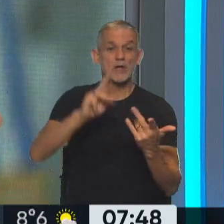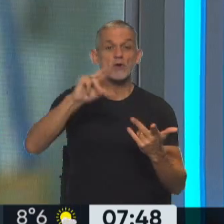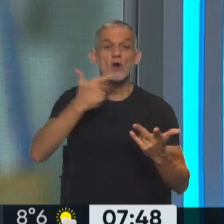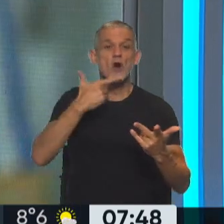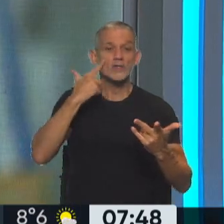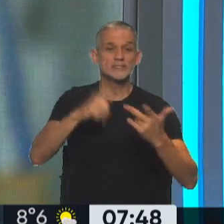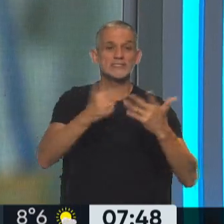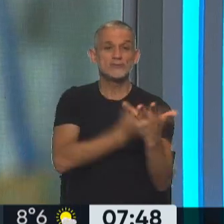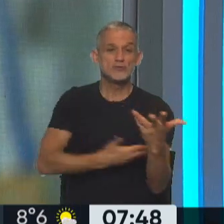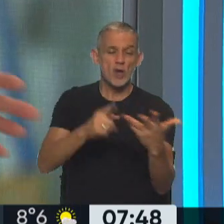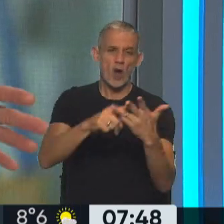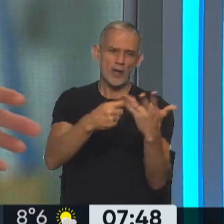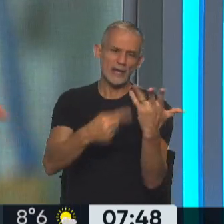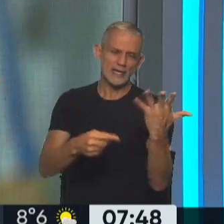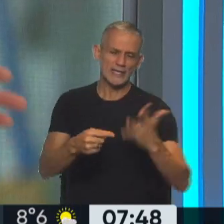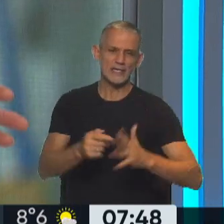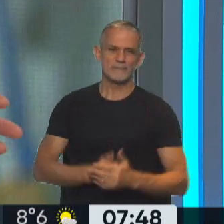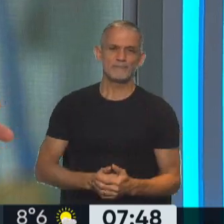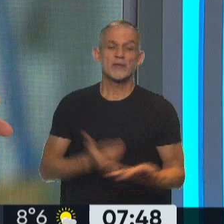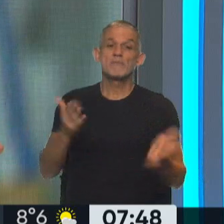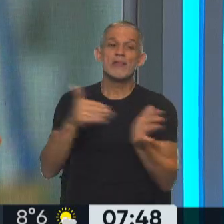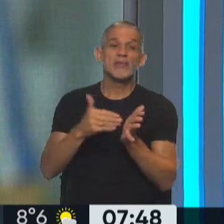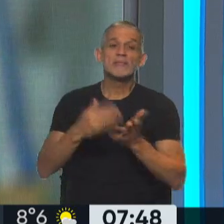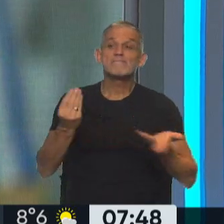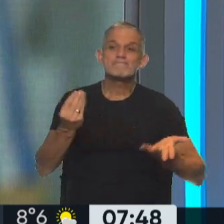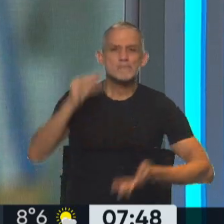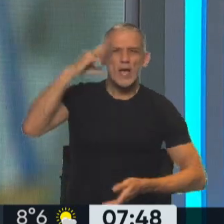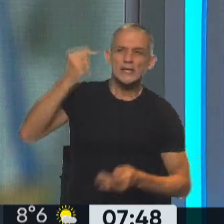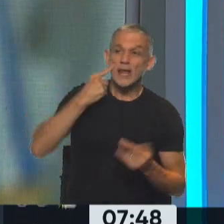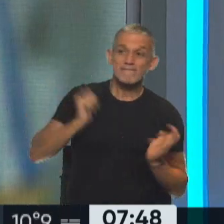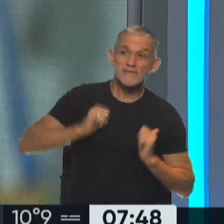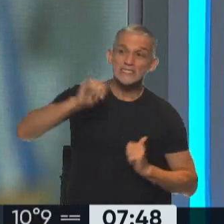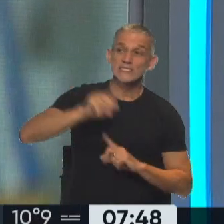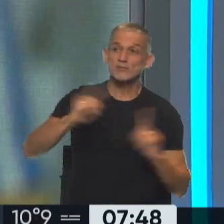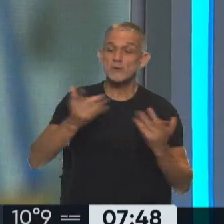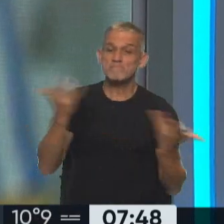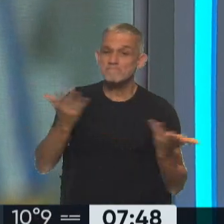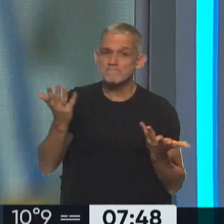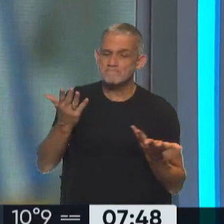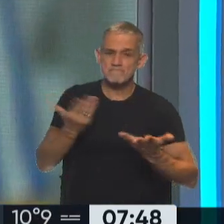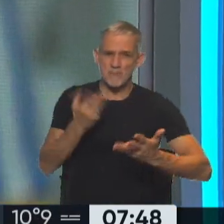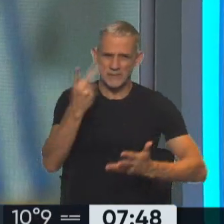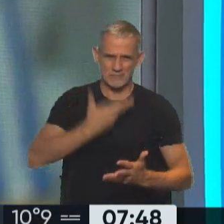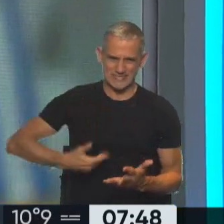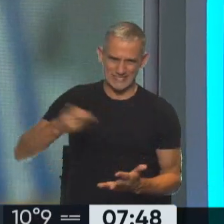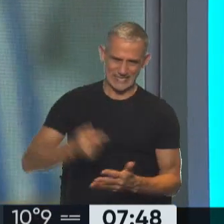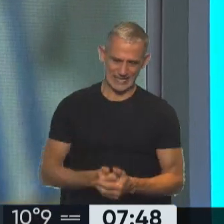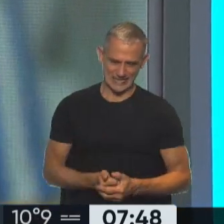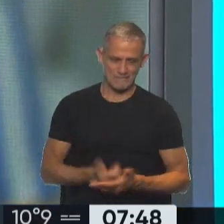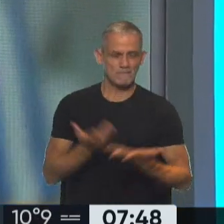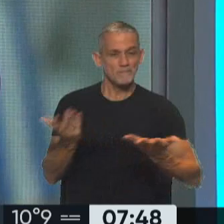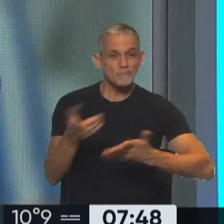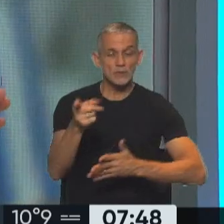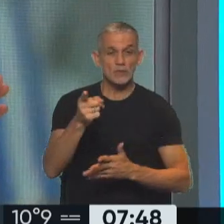Rossi Daniel cioli bueno todo esto depende de la decisión que tome la vicepresidenta de la nación Cristina Fernández de kirchner tener en cuenta